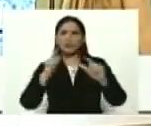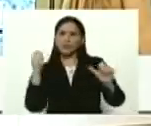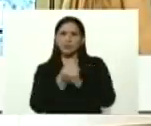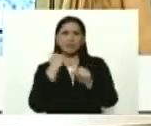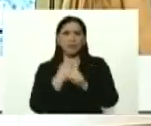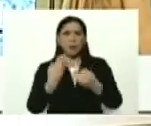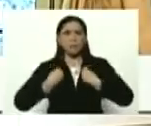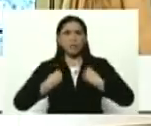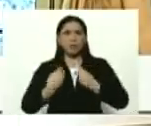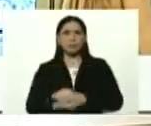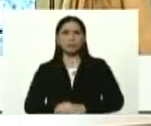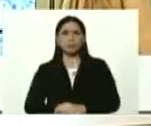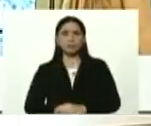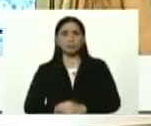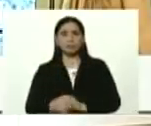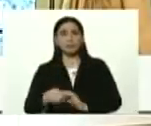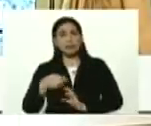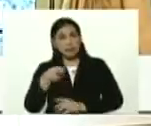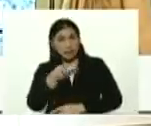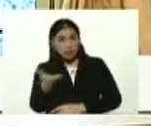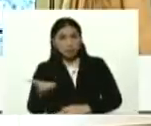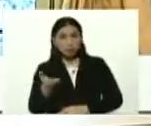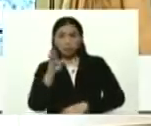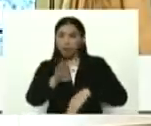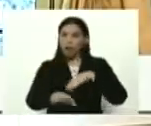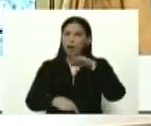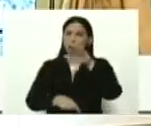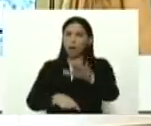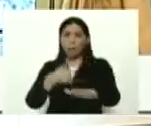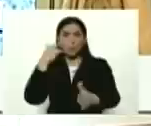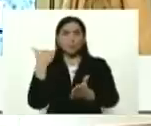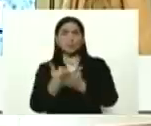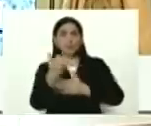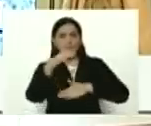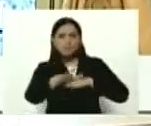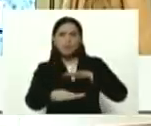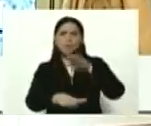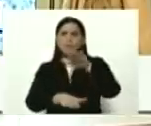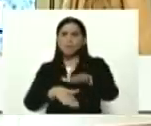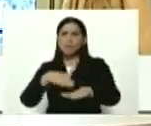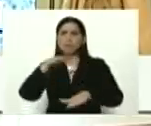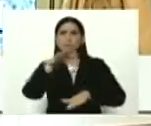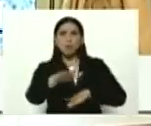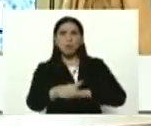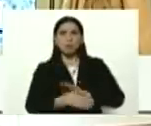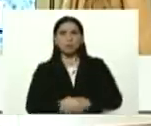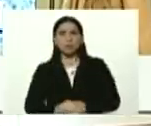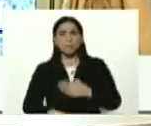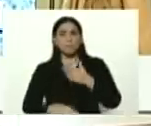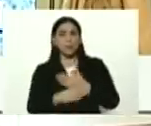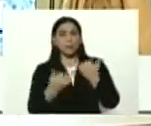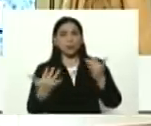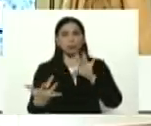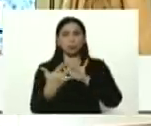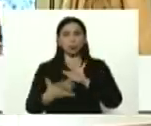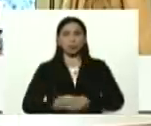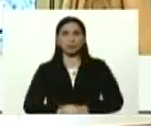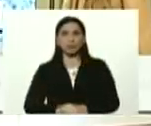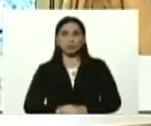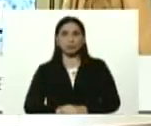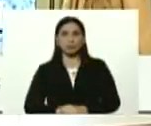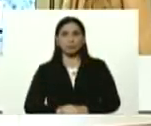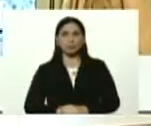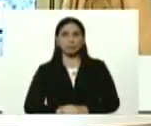vida. Y ahí vamos, miren, ahí vamos, avanzando, avanzando. Vámonos directo